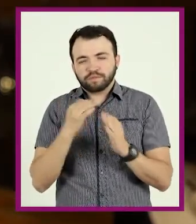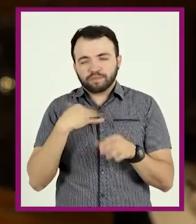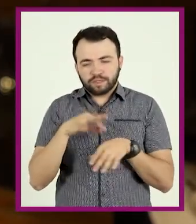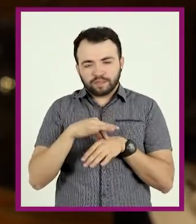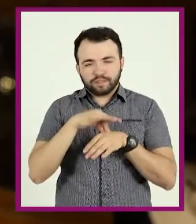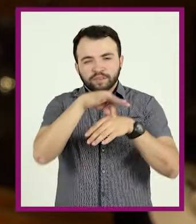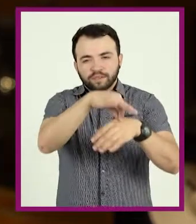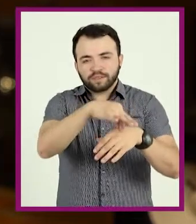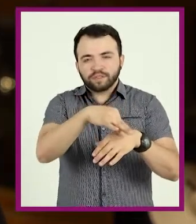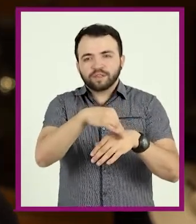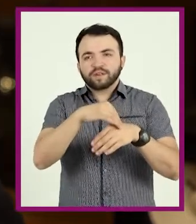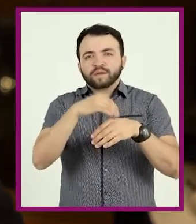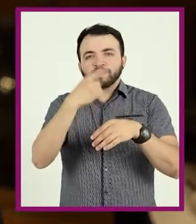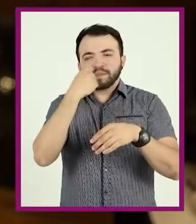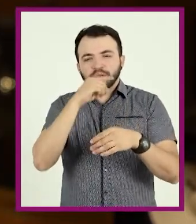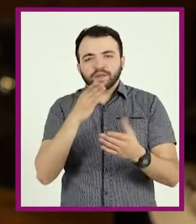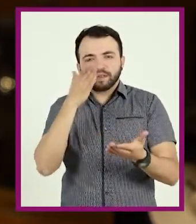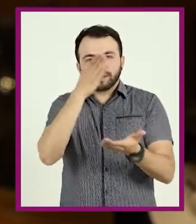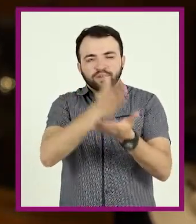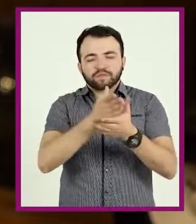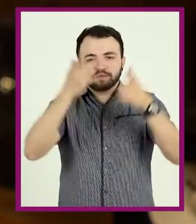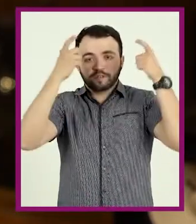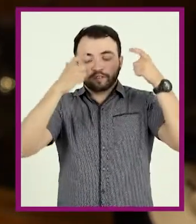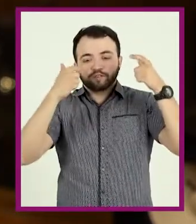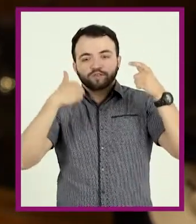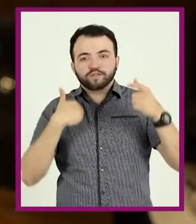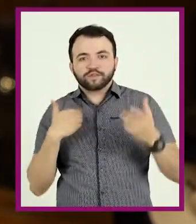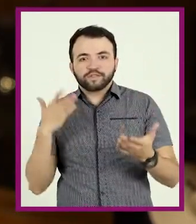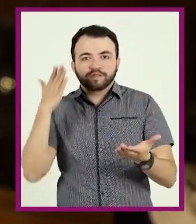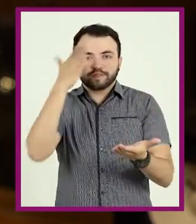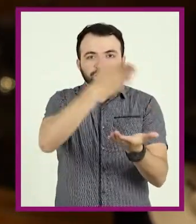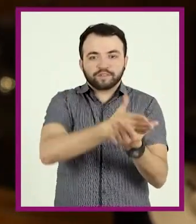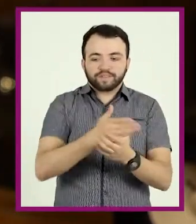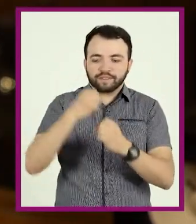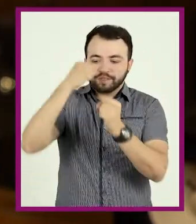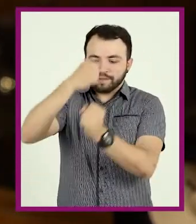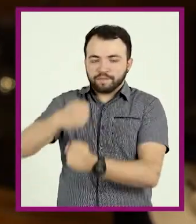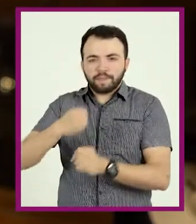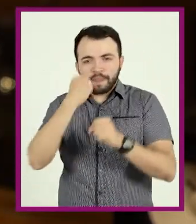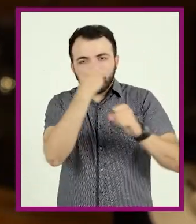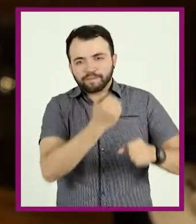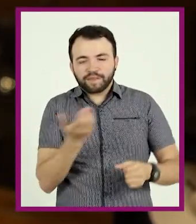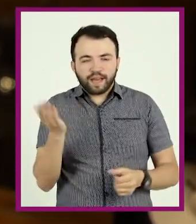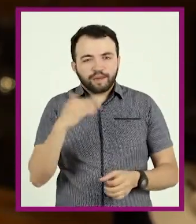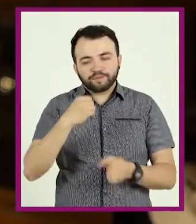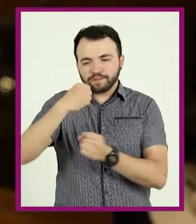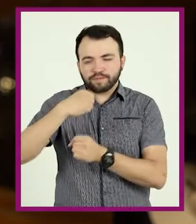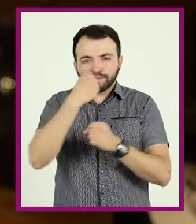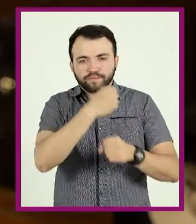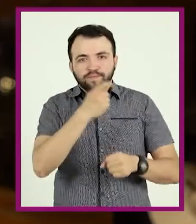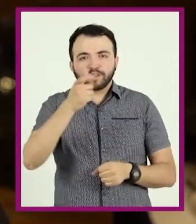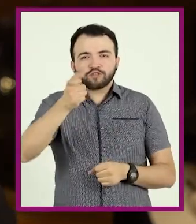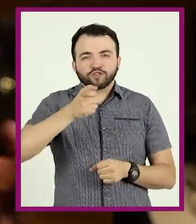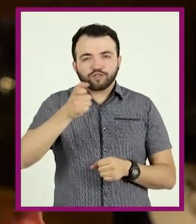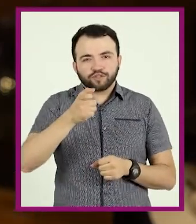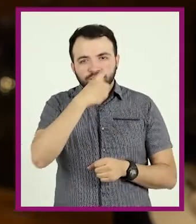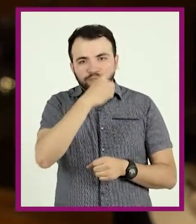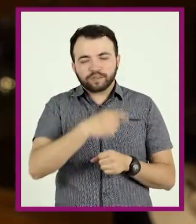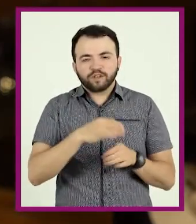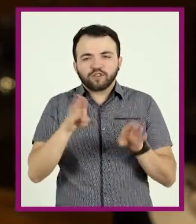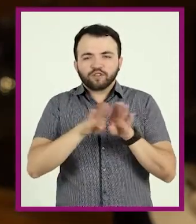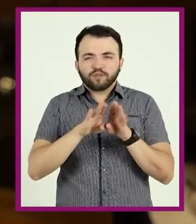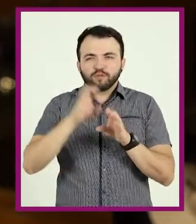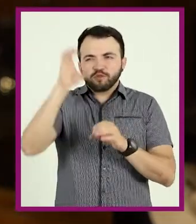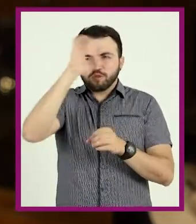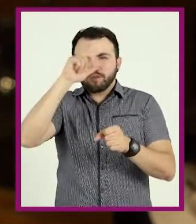donde tocaran unos mariachis y bueno, lo llevé a las trajineras de Xochimilco y ahí tuvimos una buena plática sobre todos estos vínculos culturales entre